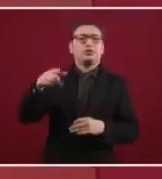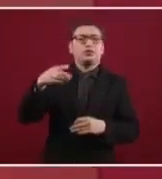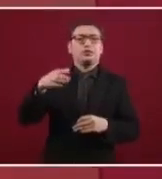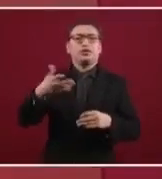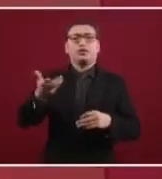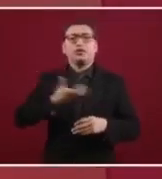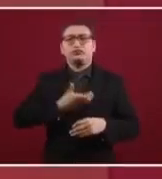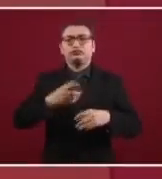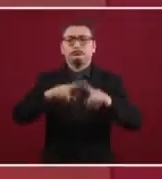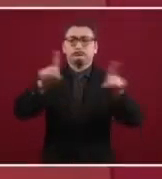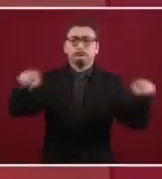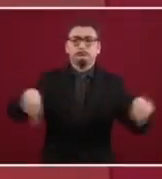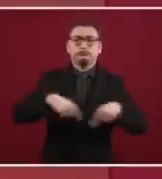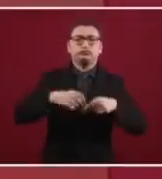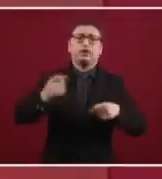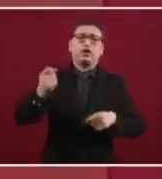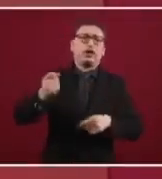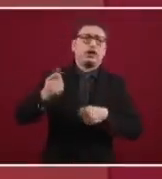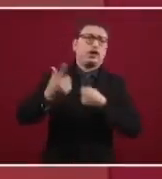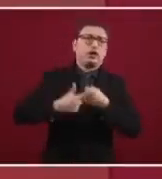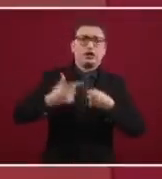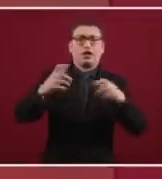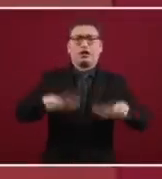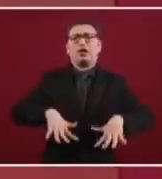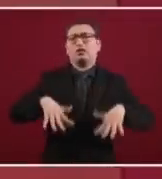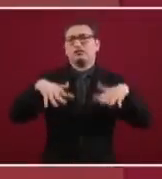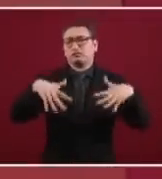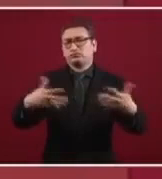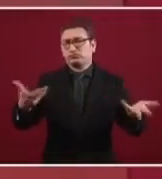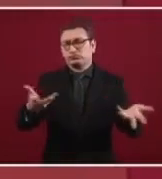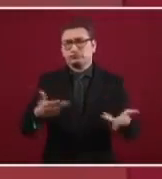central, pero como estoy viendo las cosas,